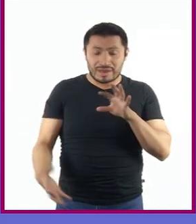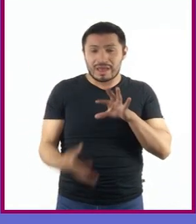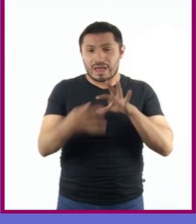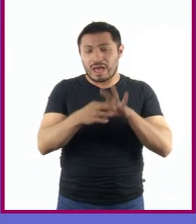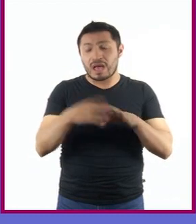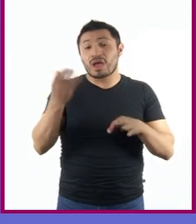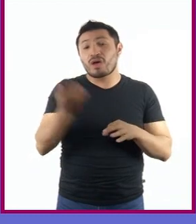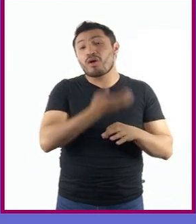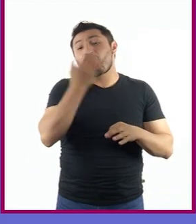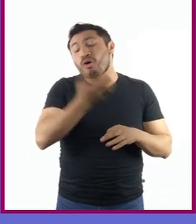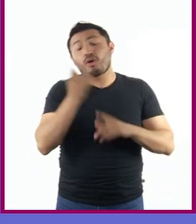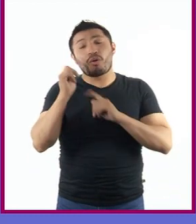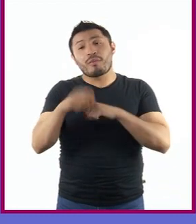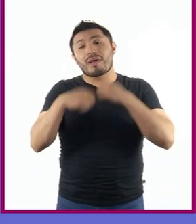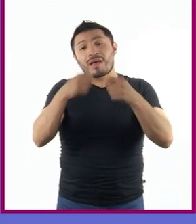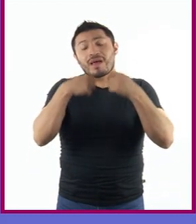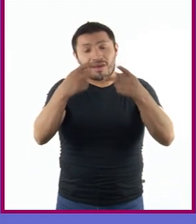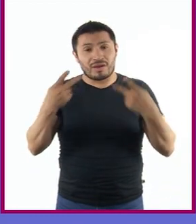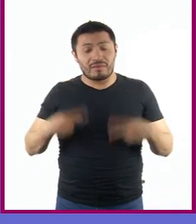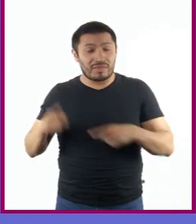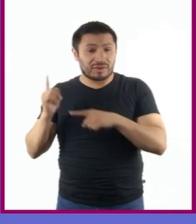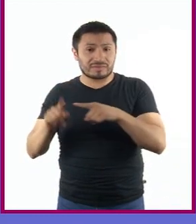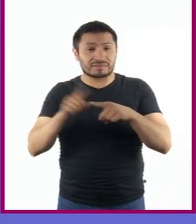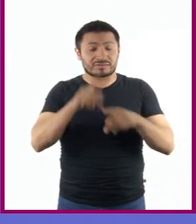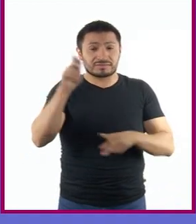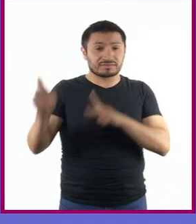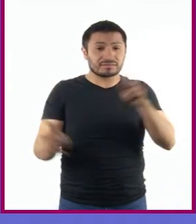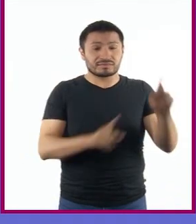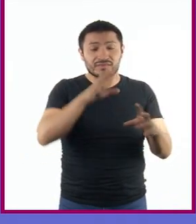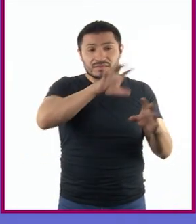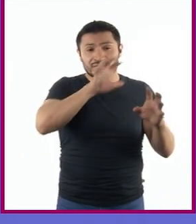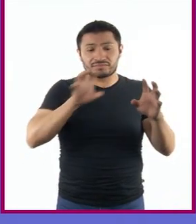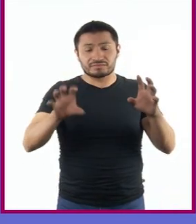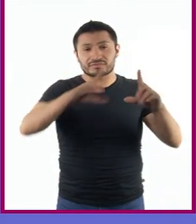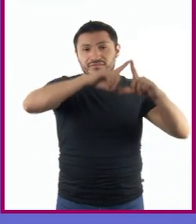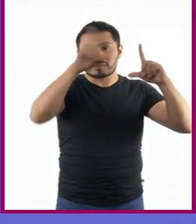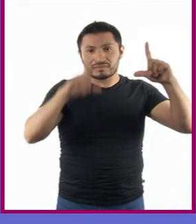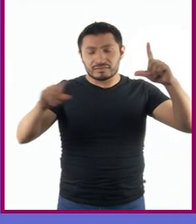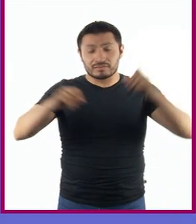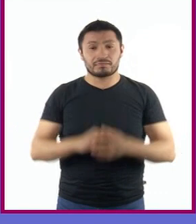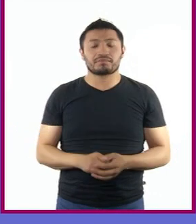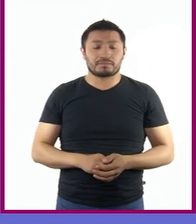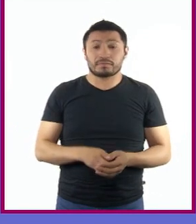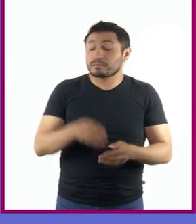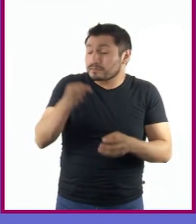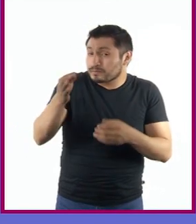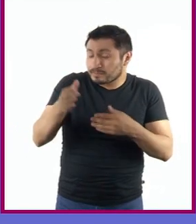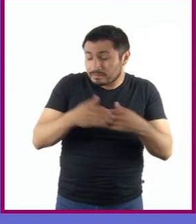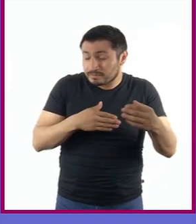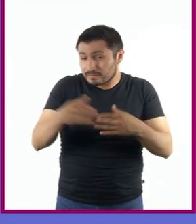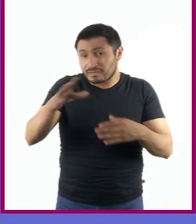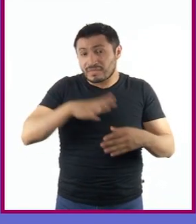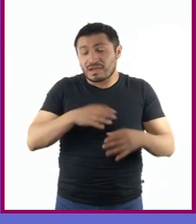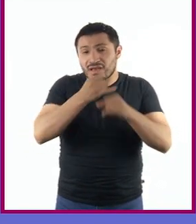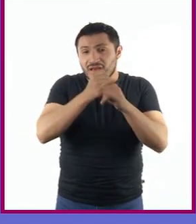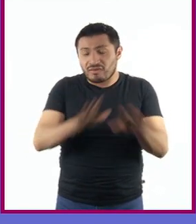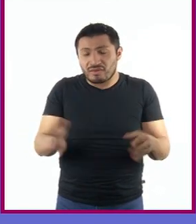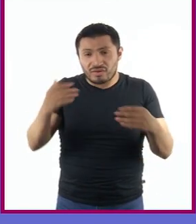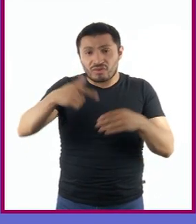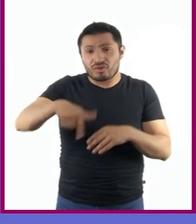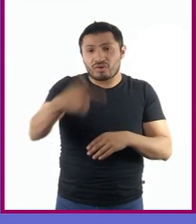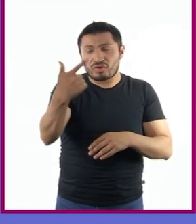de las personas de las diferentes regiones de México. Actualmente contamos con información de 12 canastas regionales